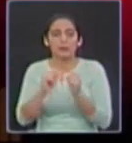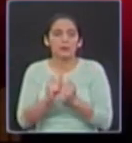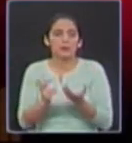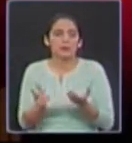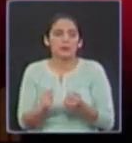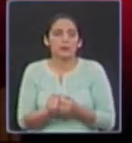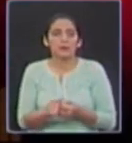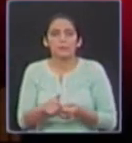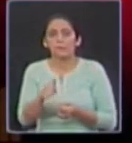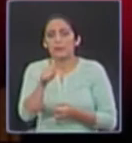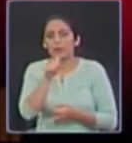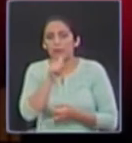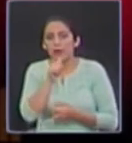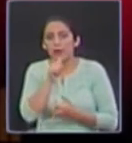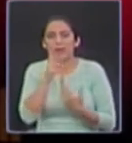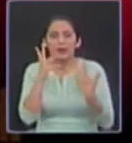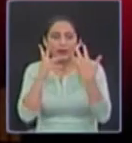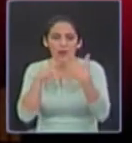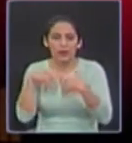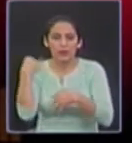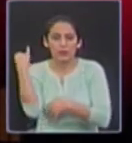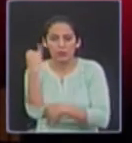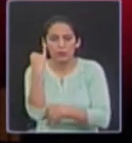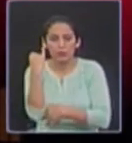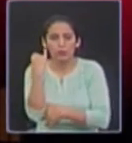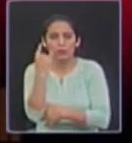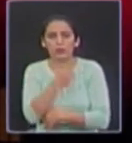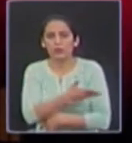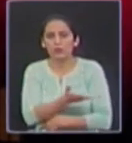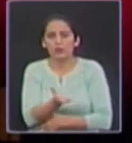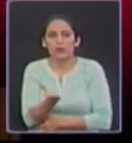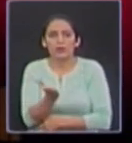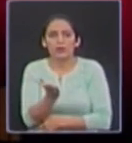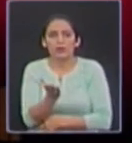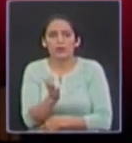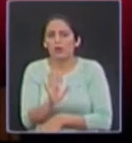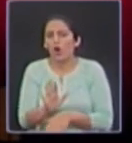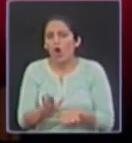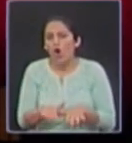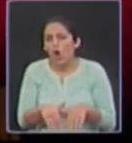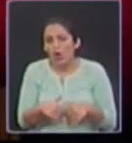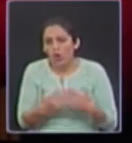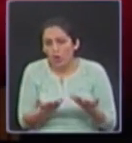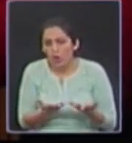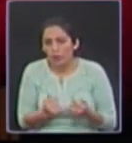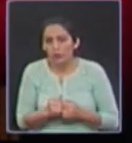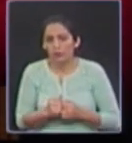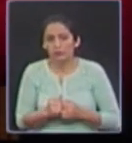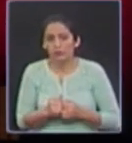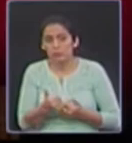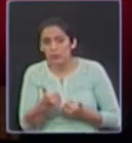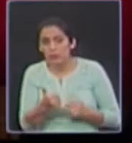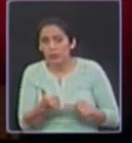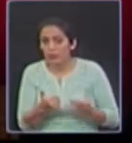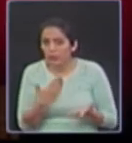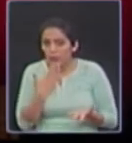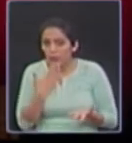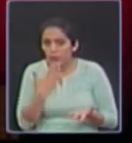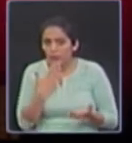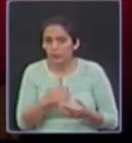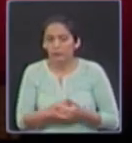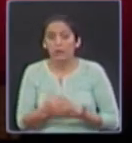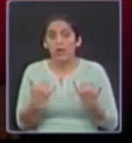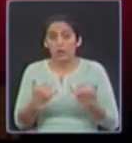el sector industrial? Porque en un principio la idea principal es que el producto nacional sea el que se consume, es